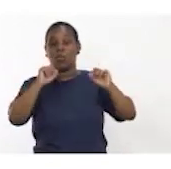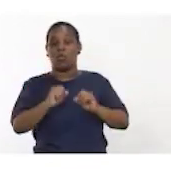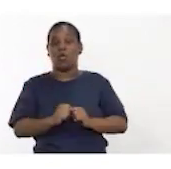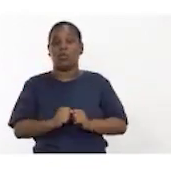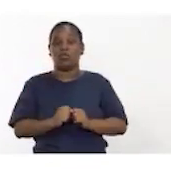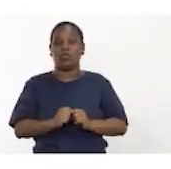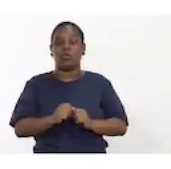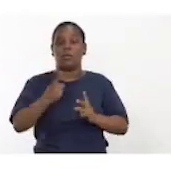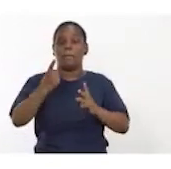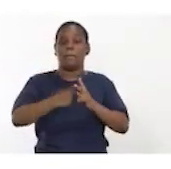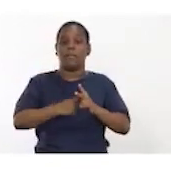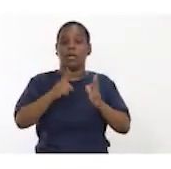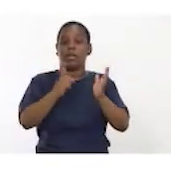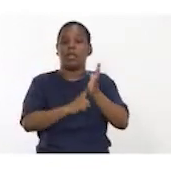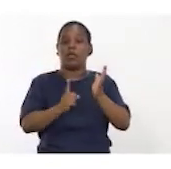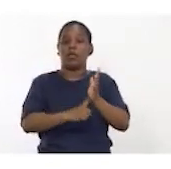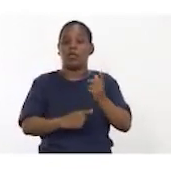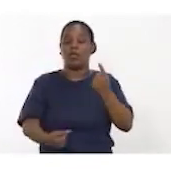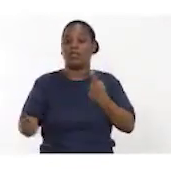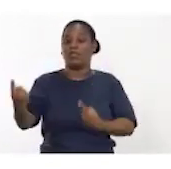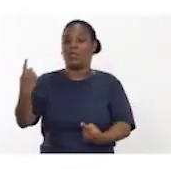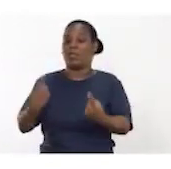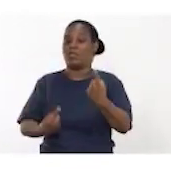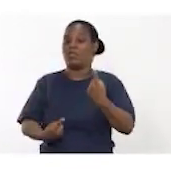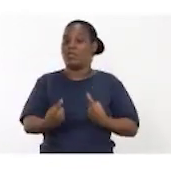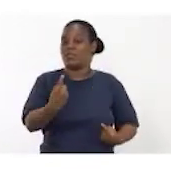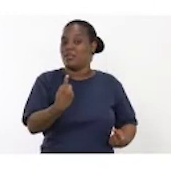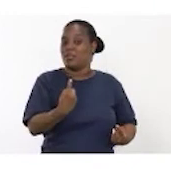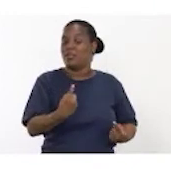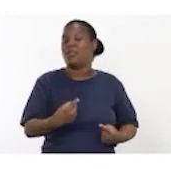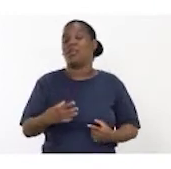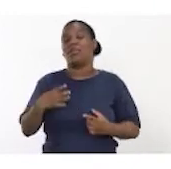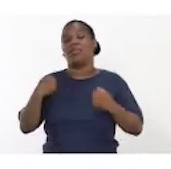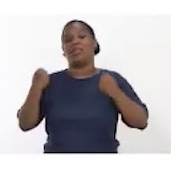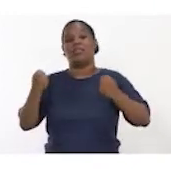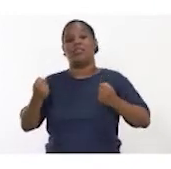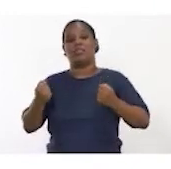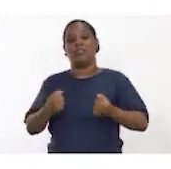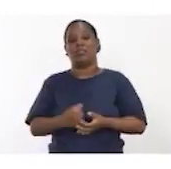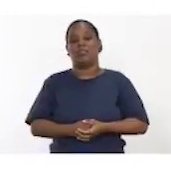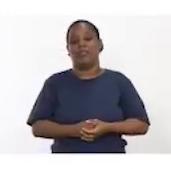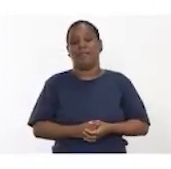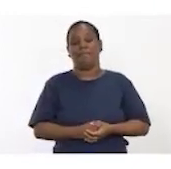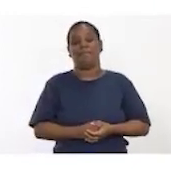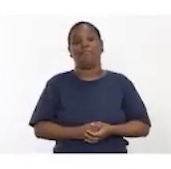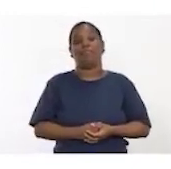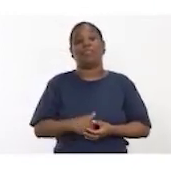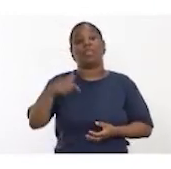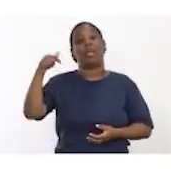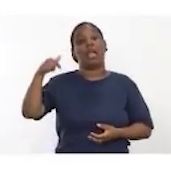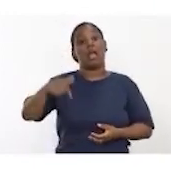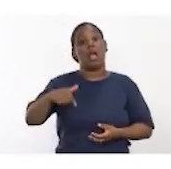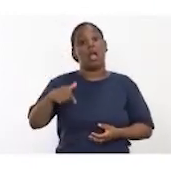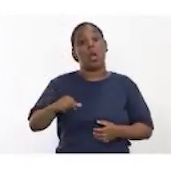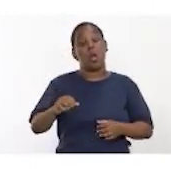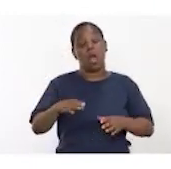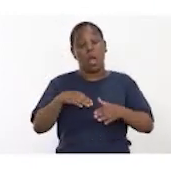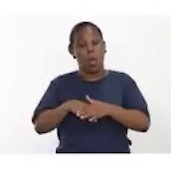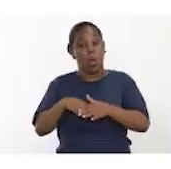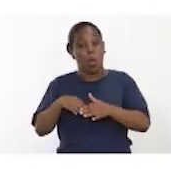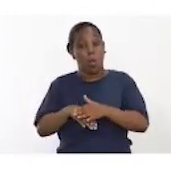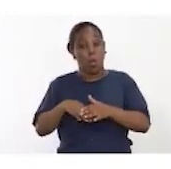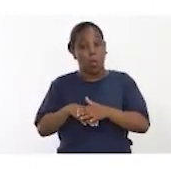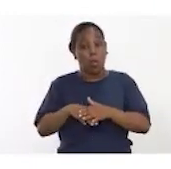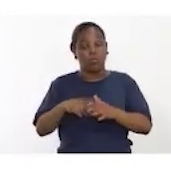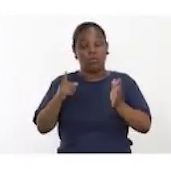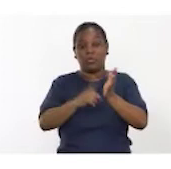ecuación para la corriente alterna de la intensidad. Ahorro de la